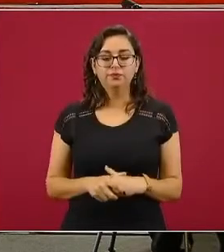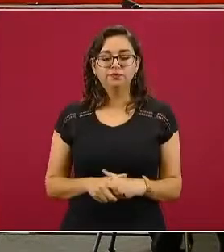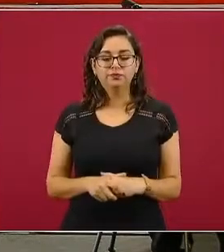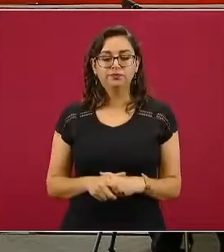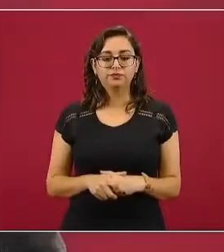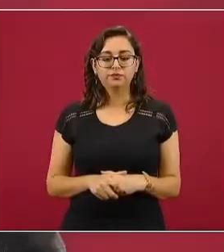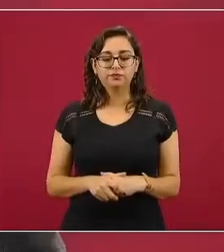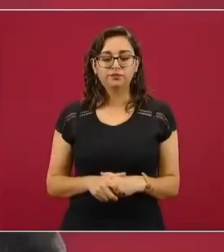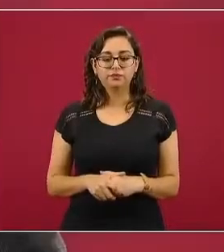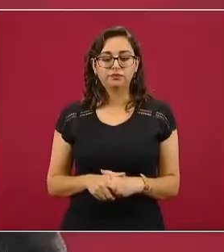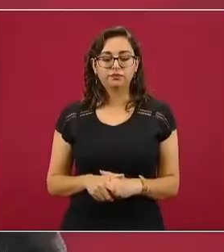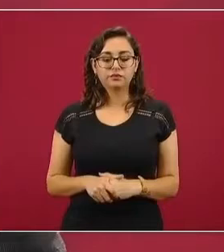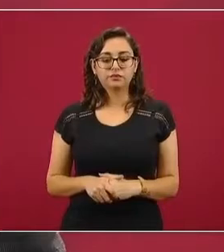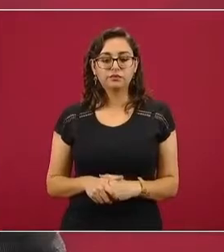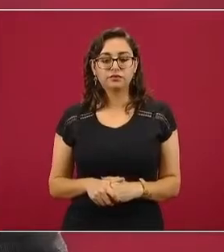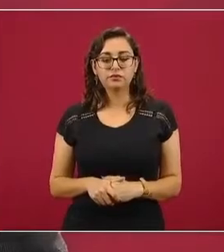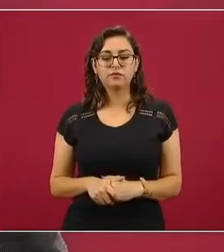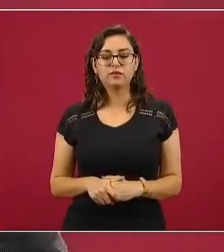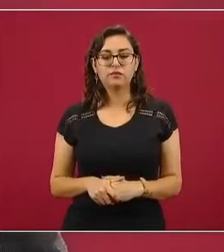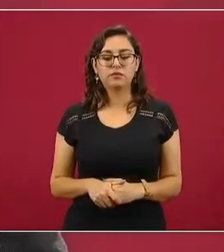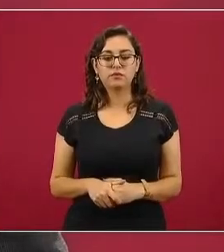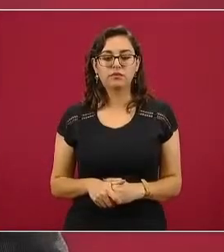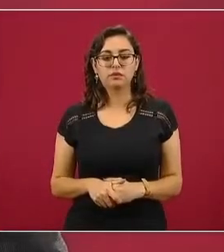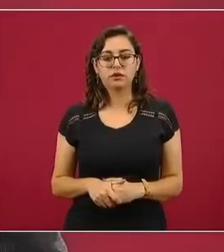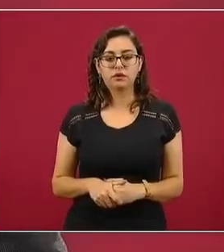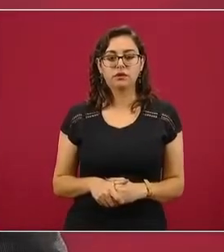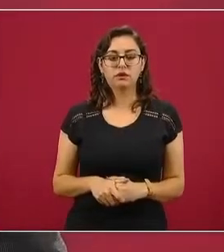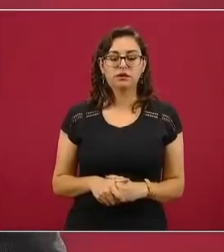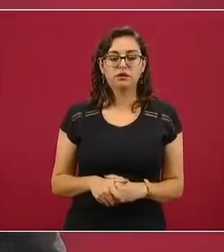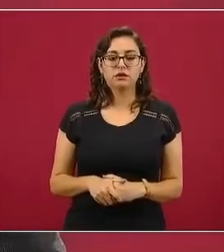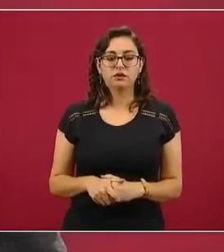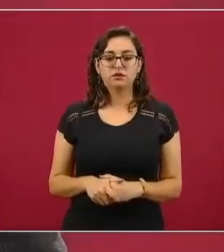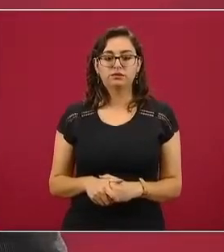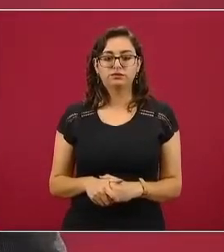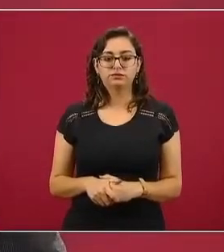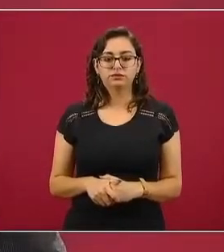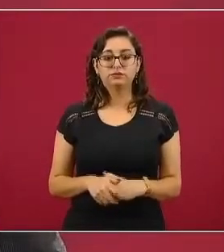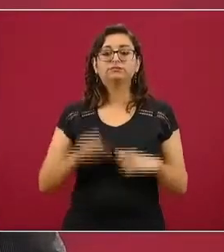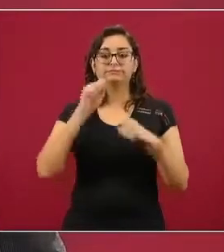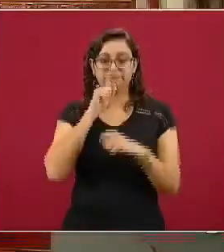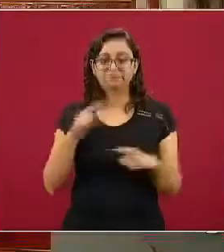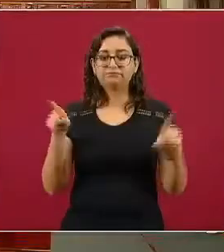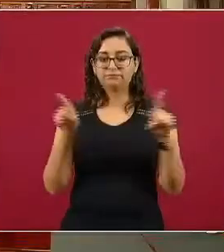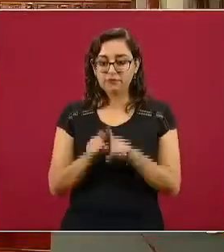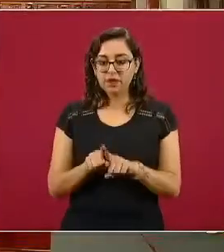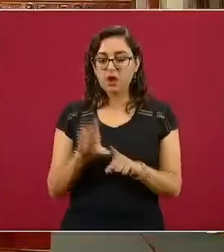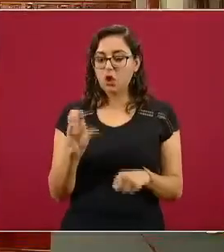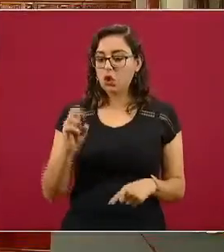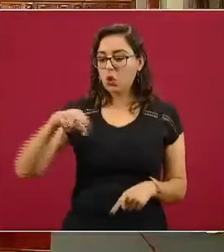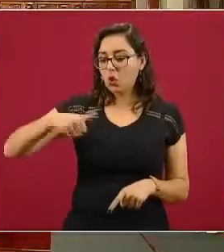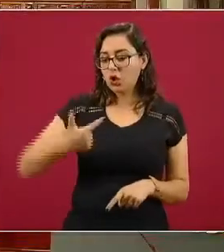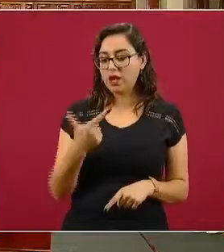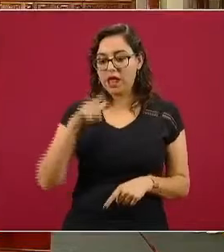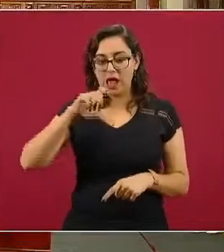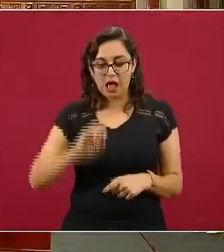En varias semanas estuvimos en comunicación mediante la Conferencia Nacional de Gobernadores, y fue un foro muy útil,